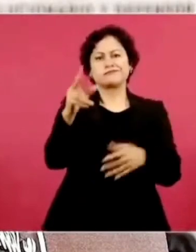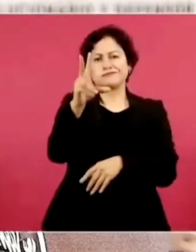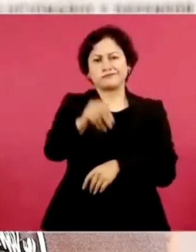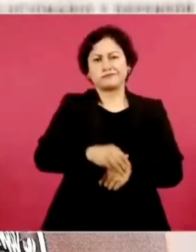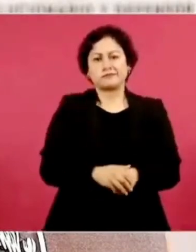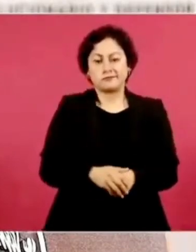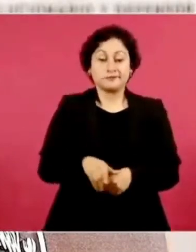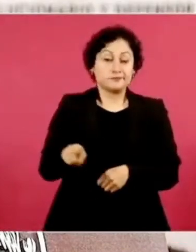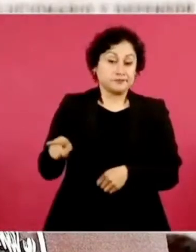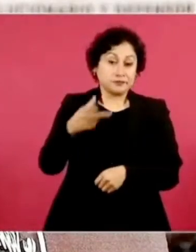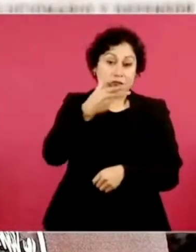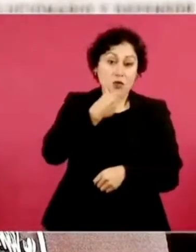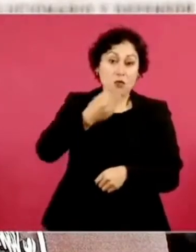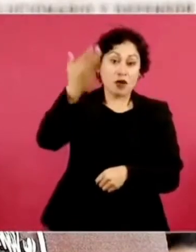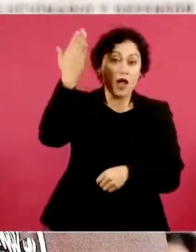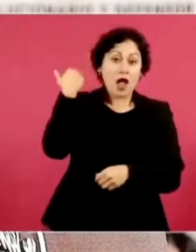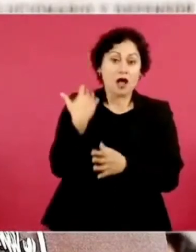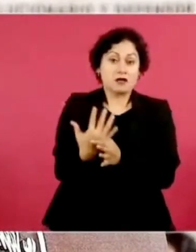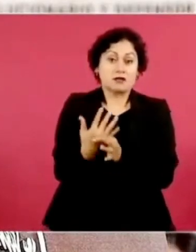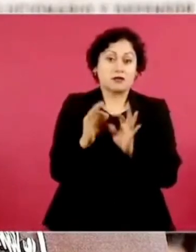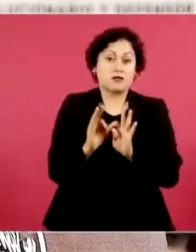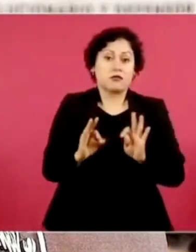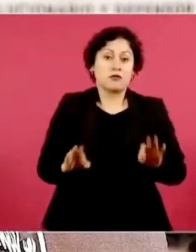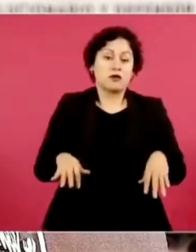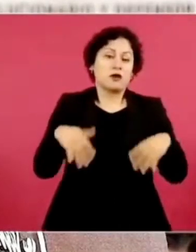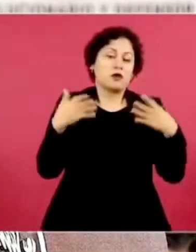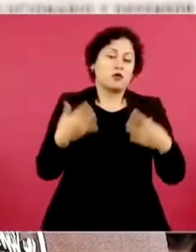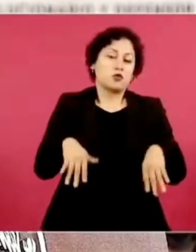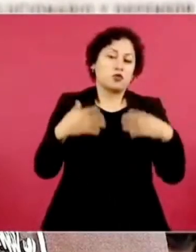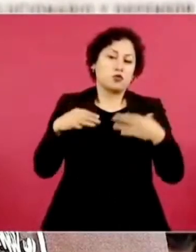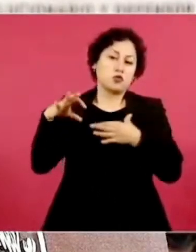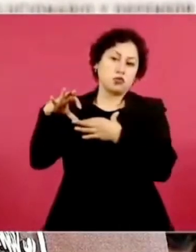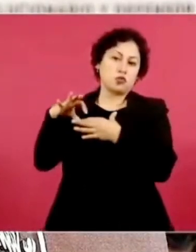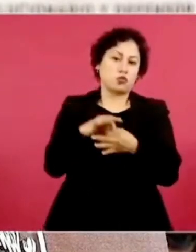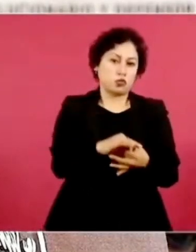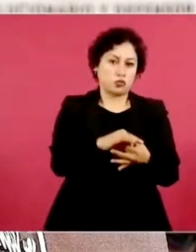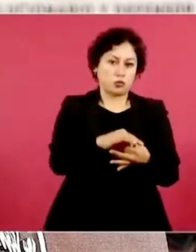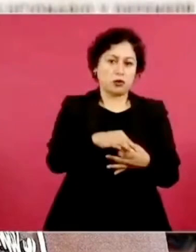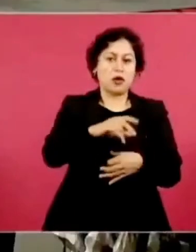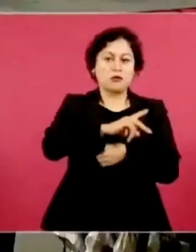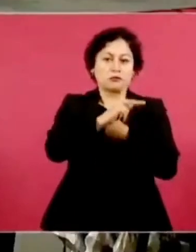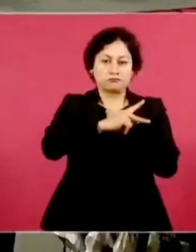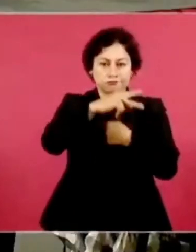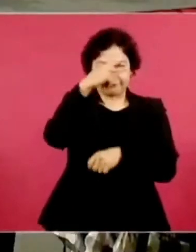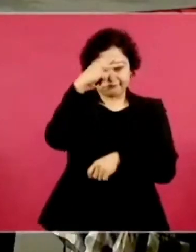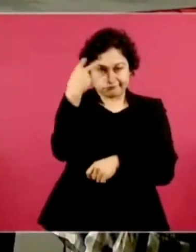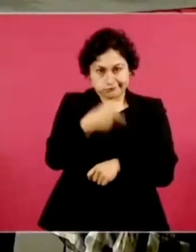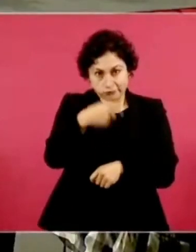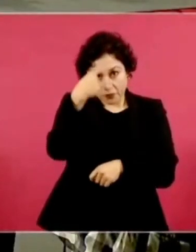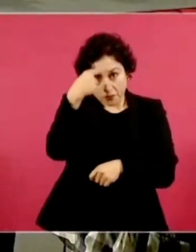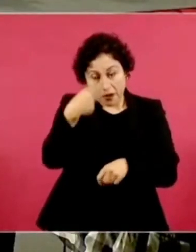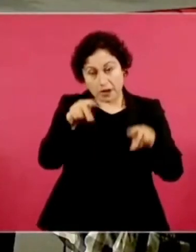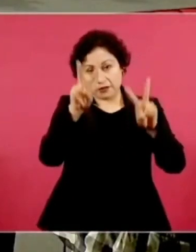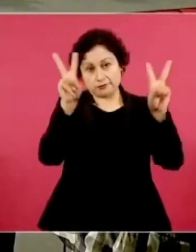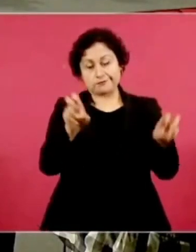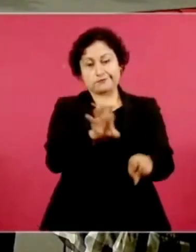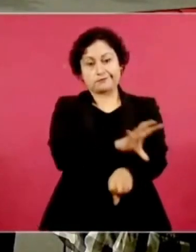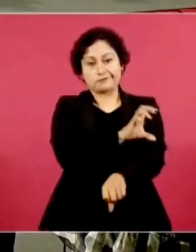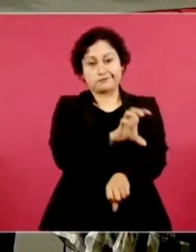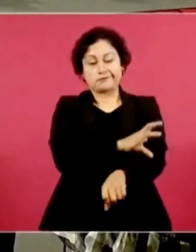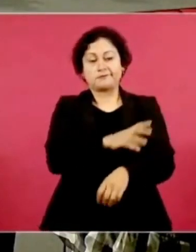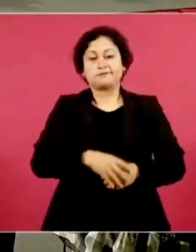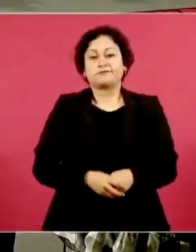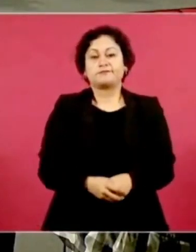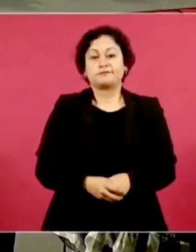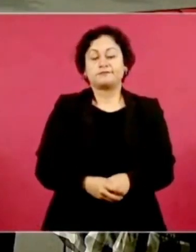repercusión en la visión de la energía en este país. El sistema actual se